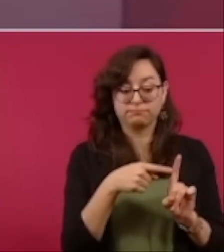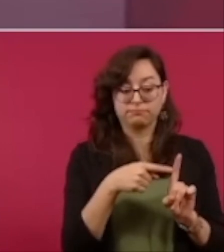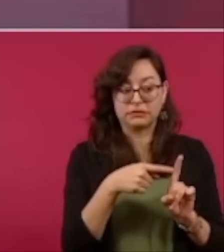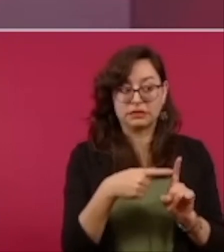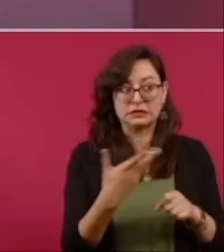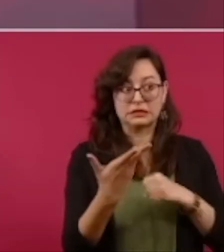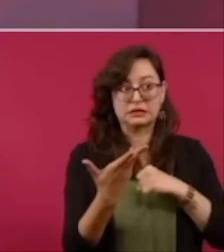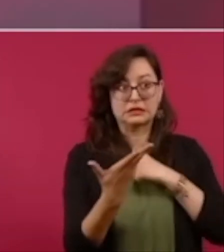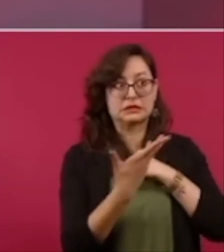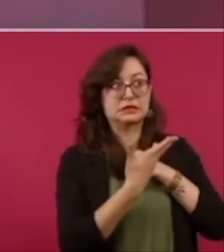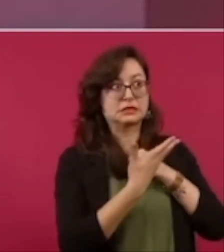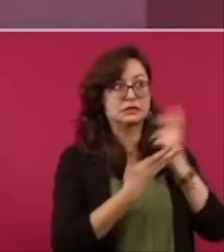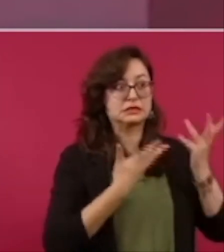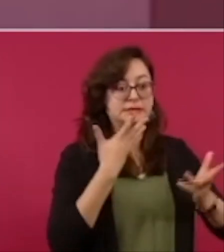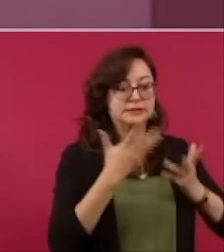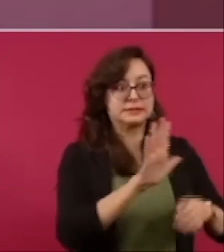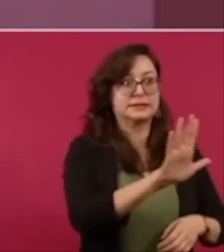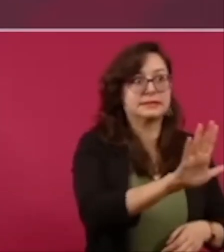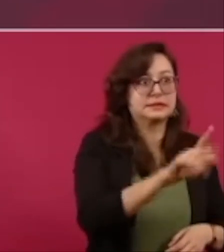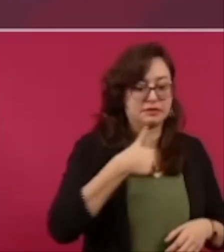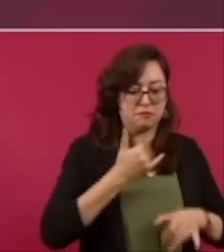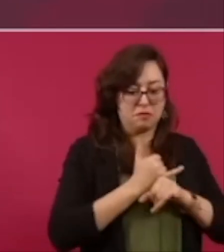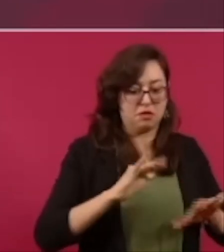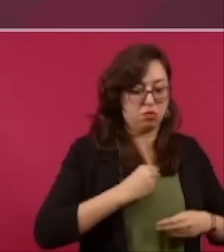contribuir entregando información que ayude